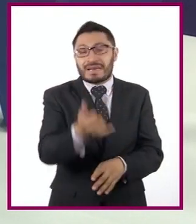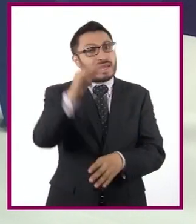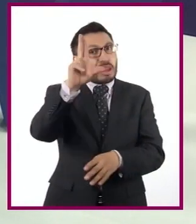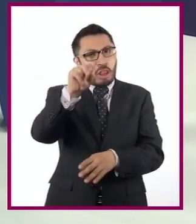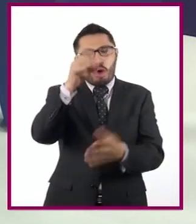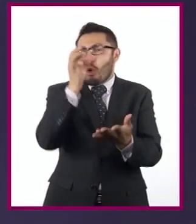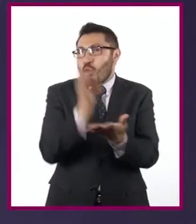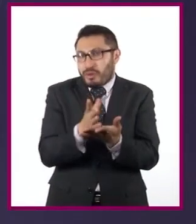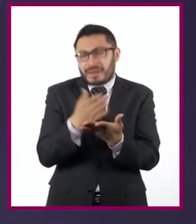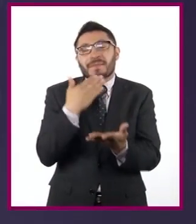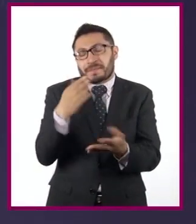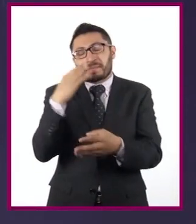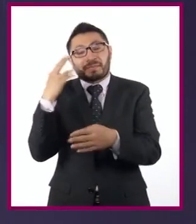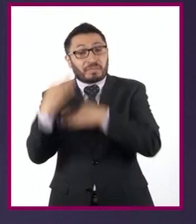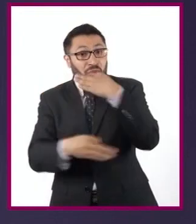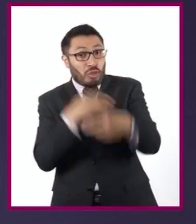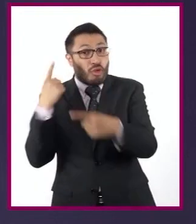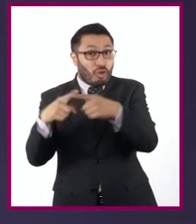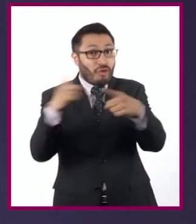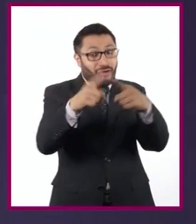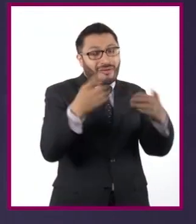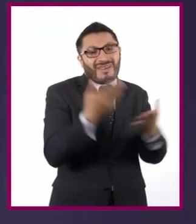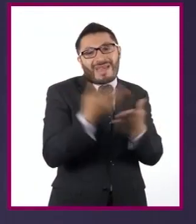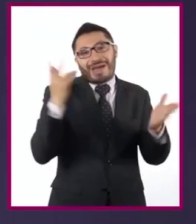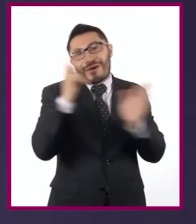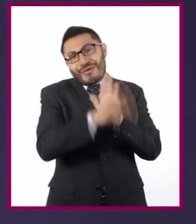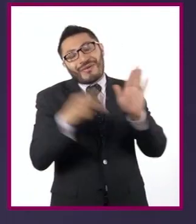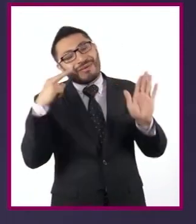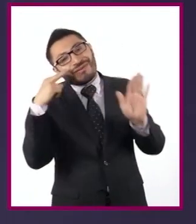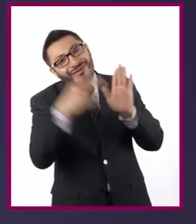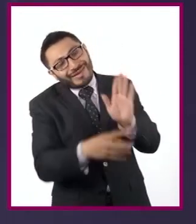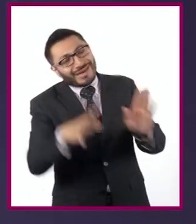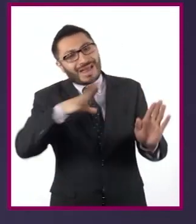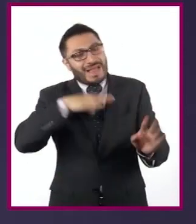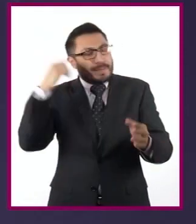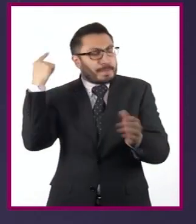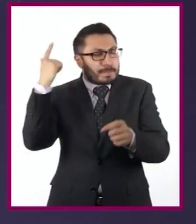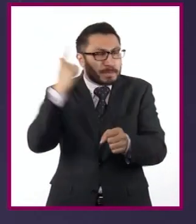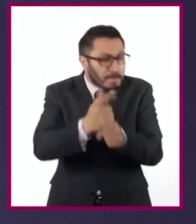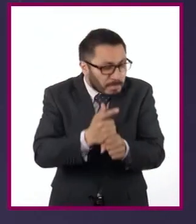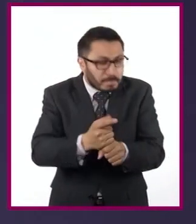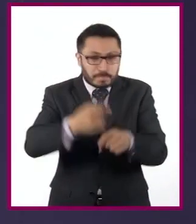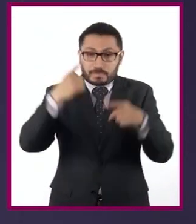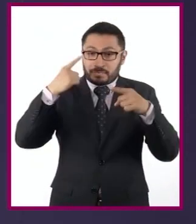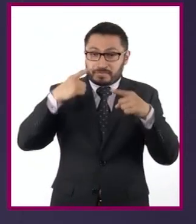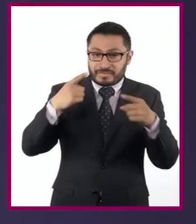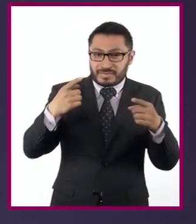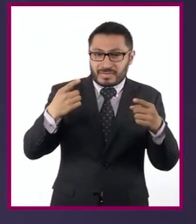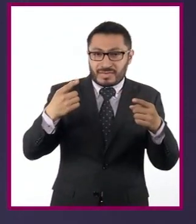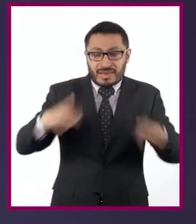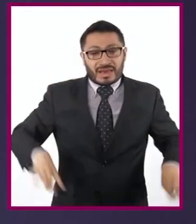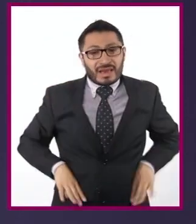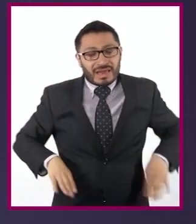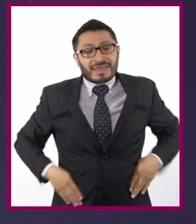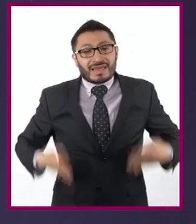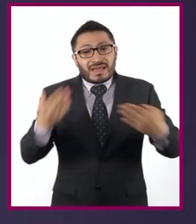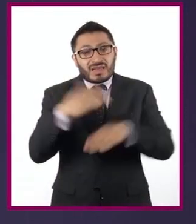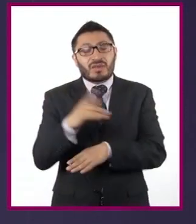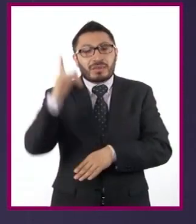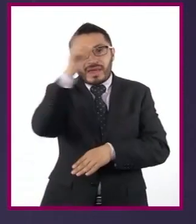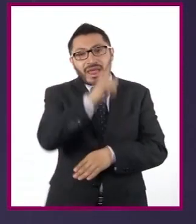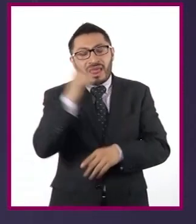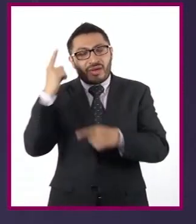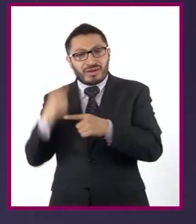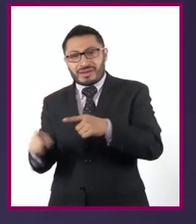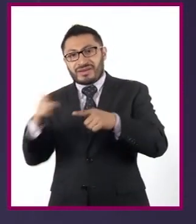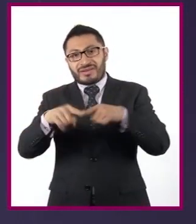distintas. Ahora, veamos un video en el que se puede observar una postura sobre cómo otras lenguas han